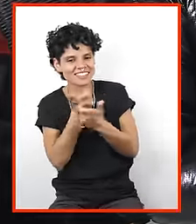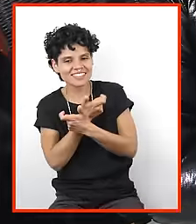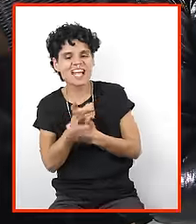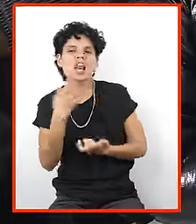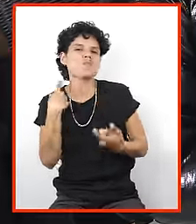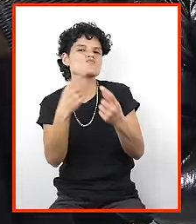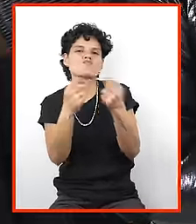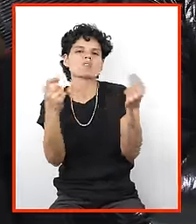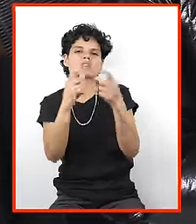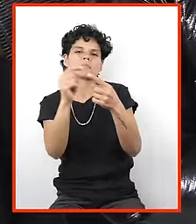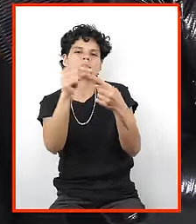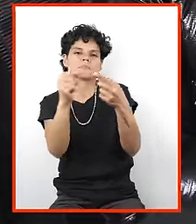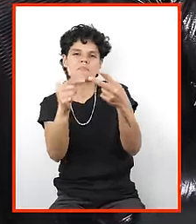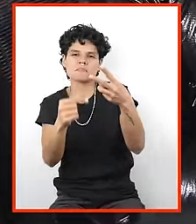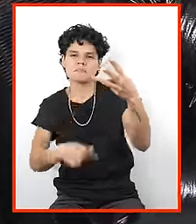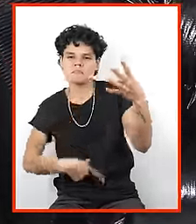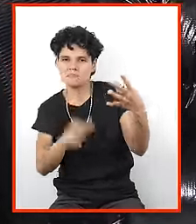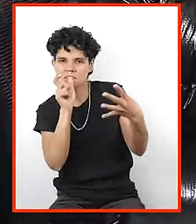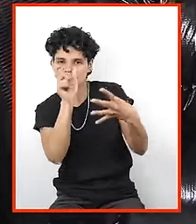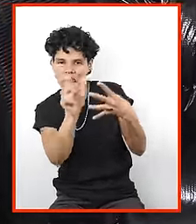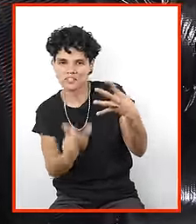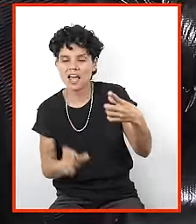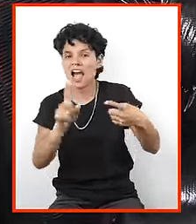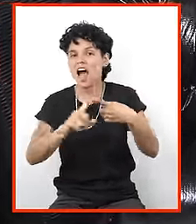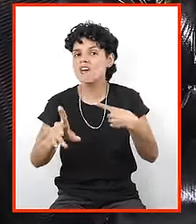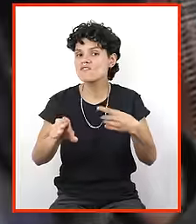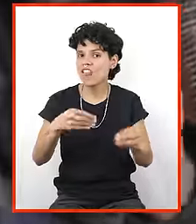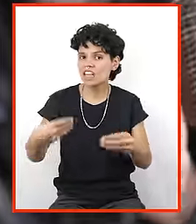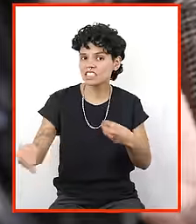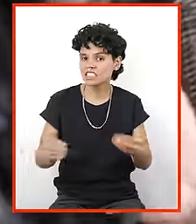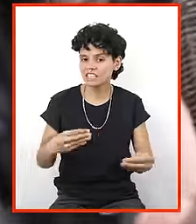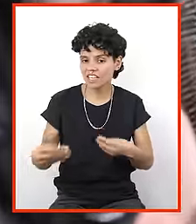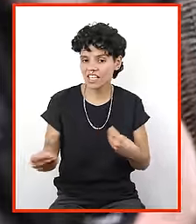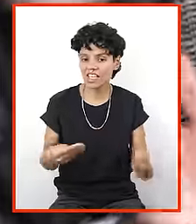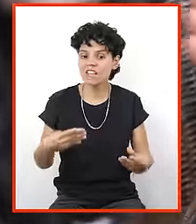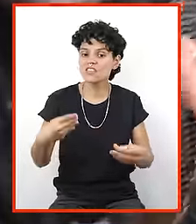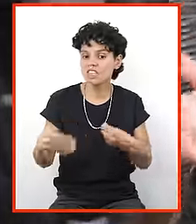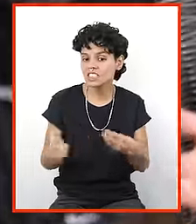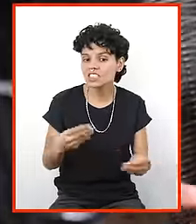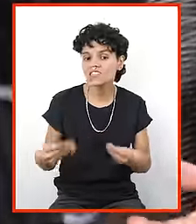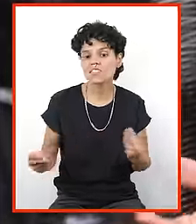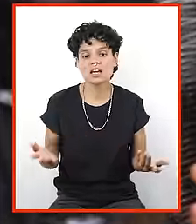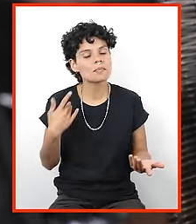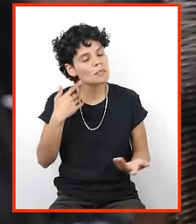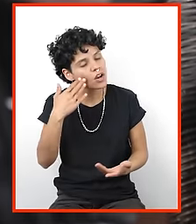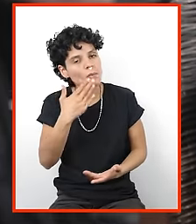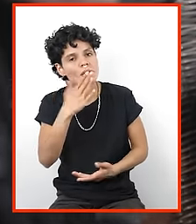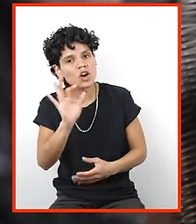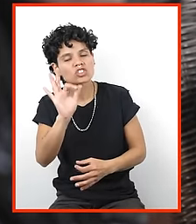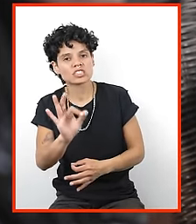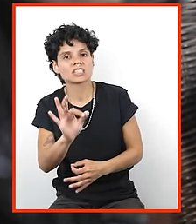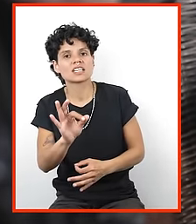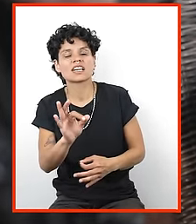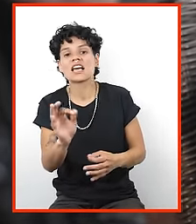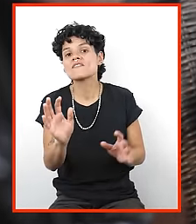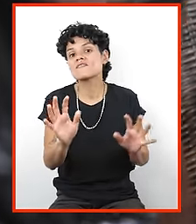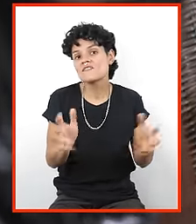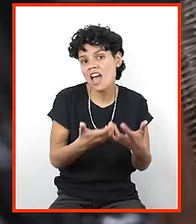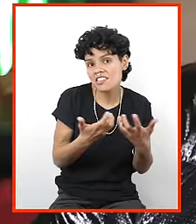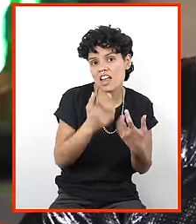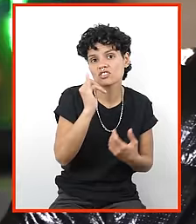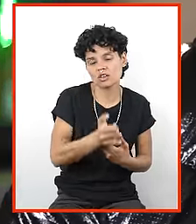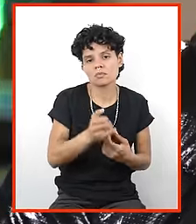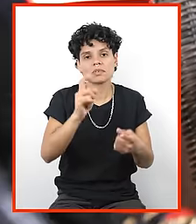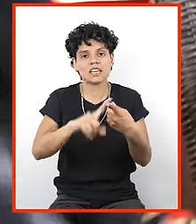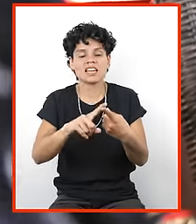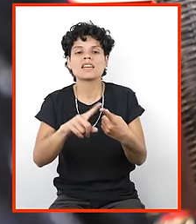¿Cierto? Mira, si hay varias signologías. Oye, todos los días... Flexitariana, flexitariana. Hay gente que es flexible, pero que idealmente siempre es vegetariana.